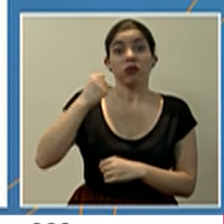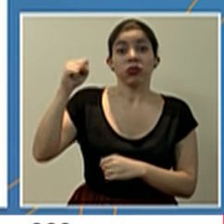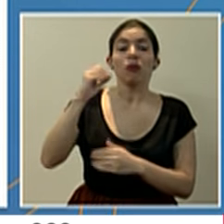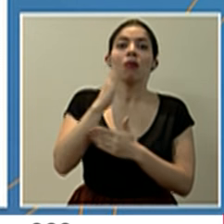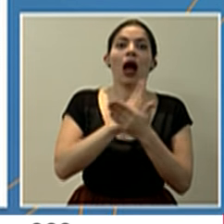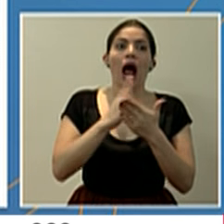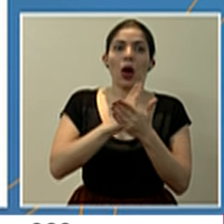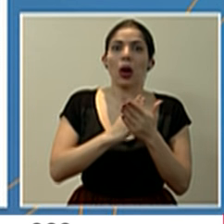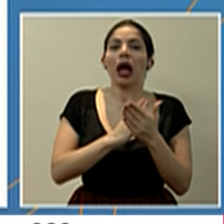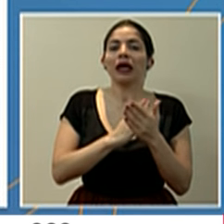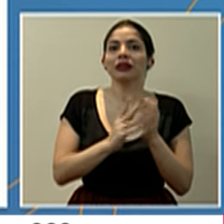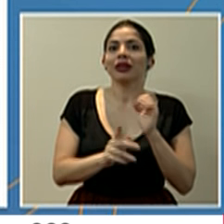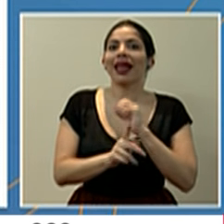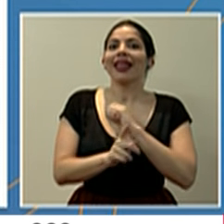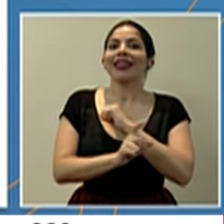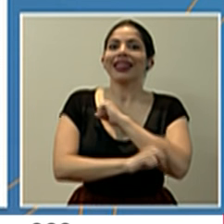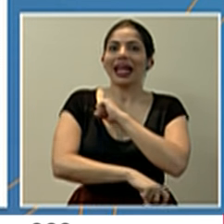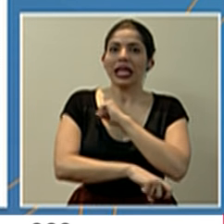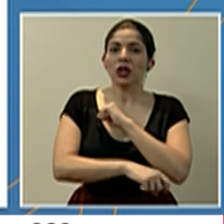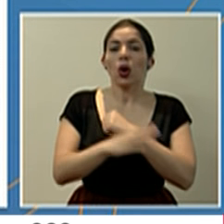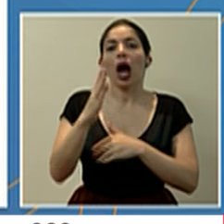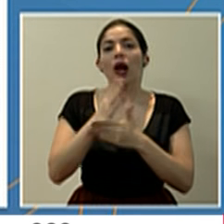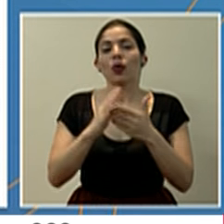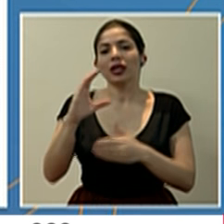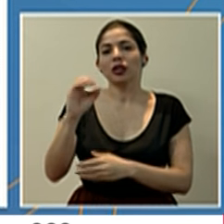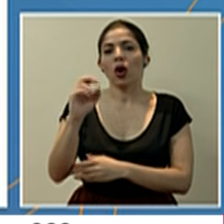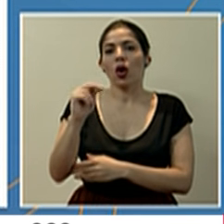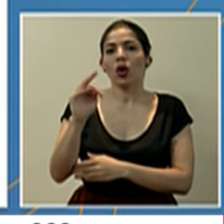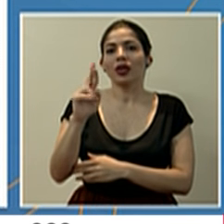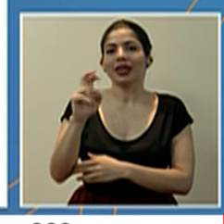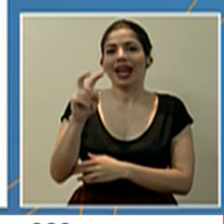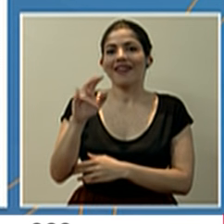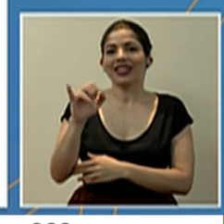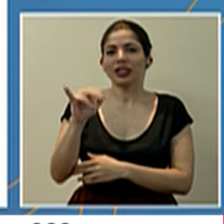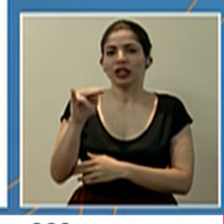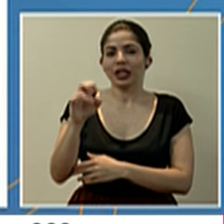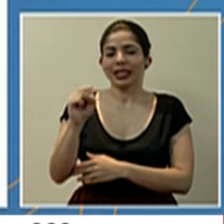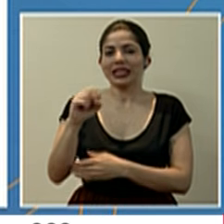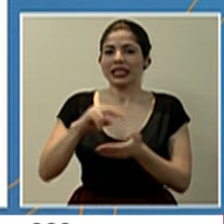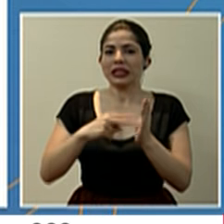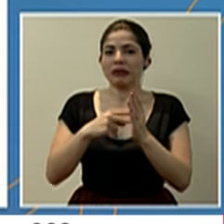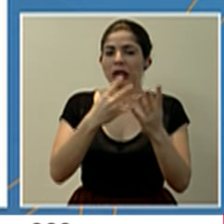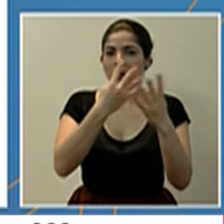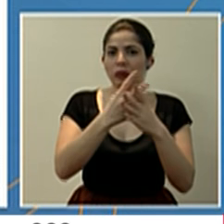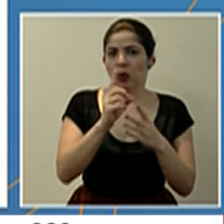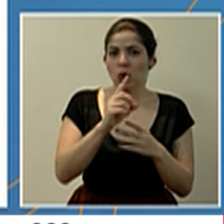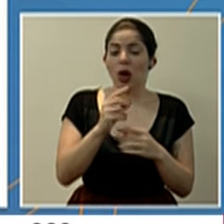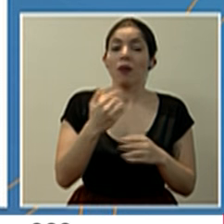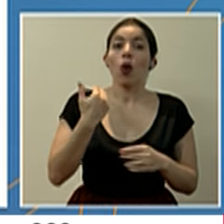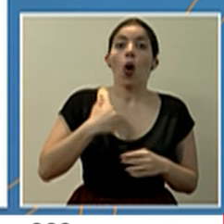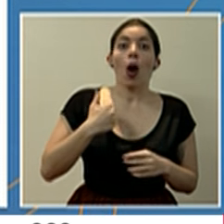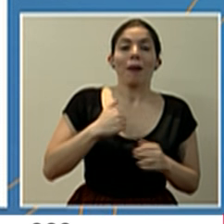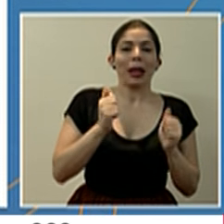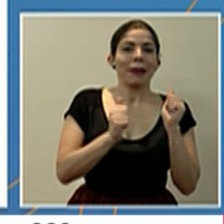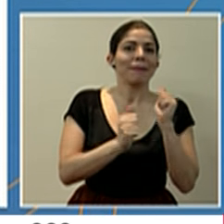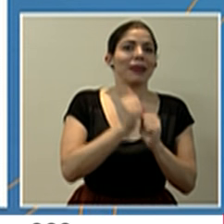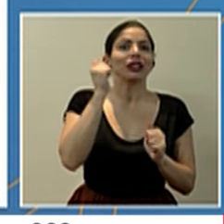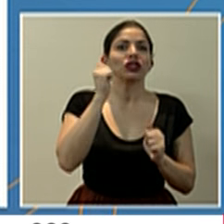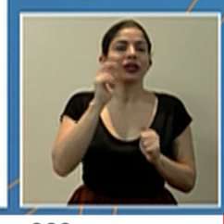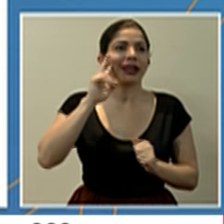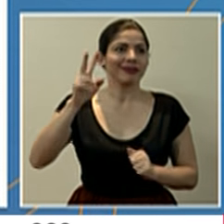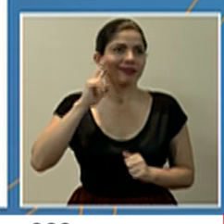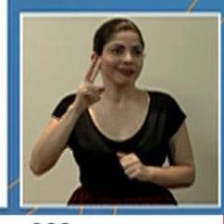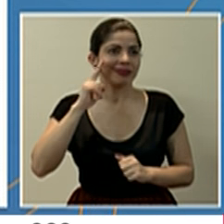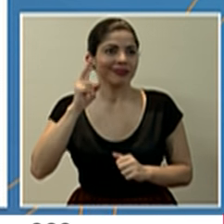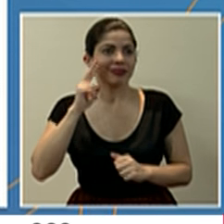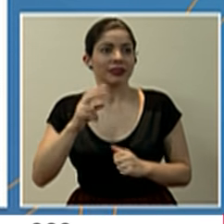son delito y algunas otras son contravenciones. En total son 226. Los hombres, lamentablemente, han sido los más desobedientes en